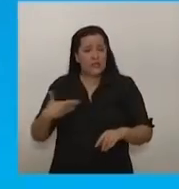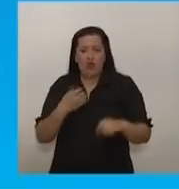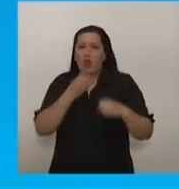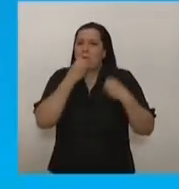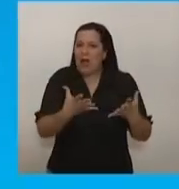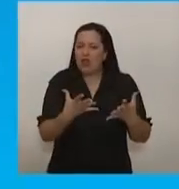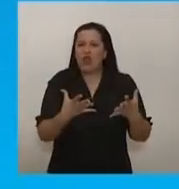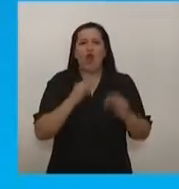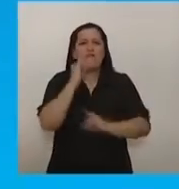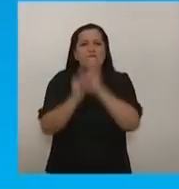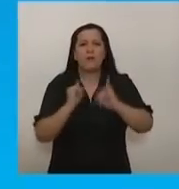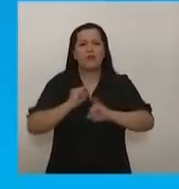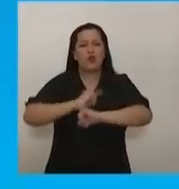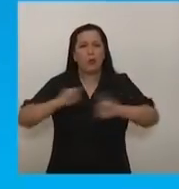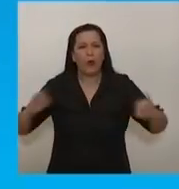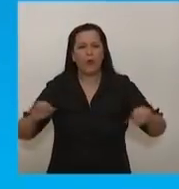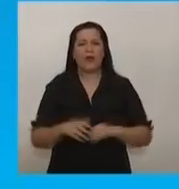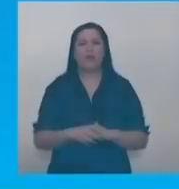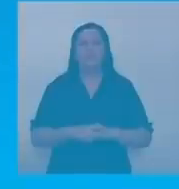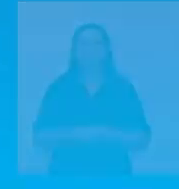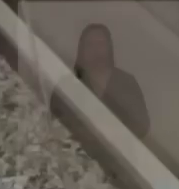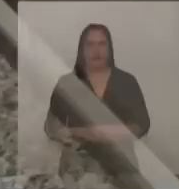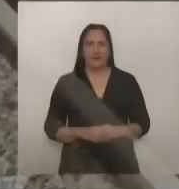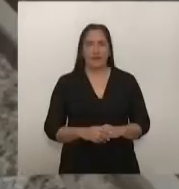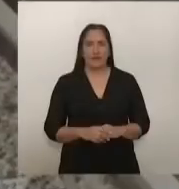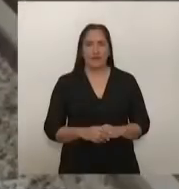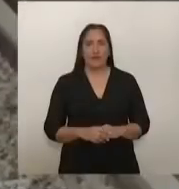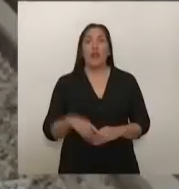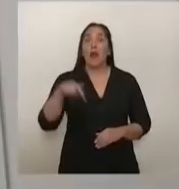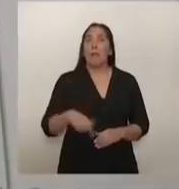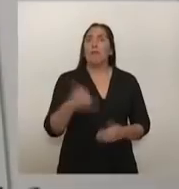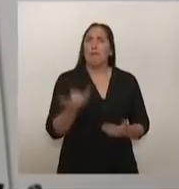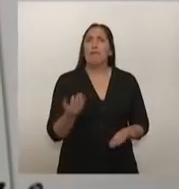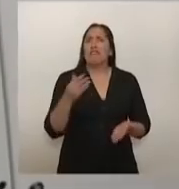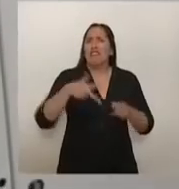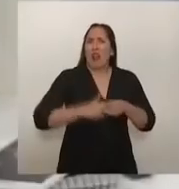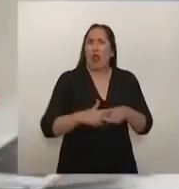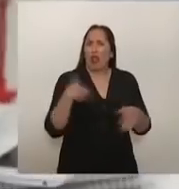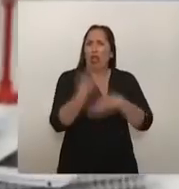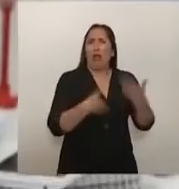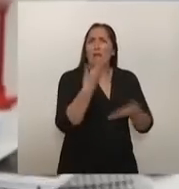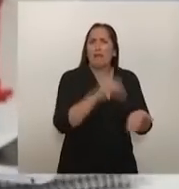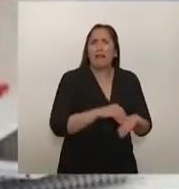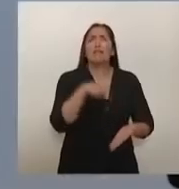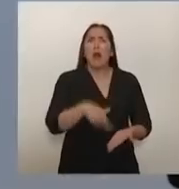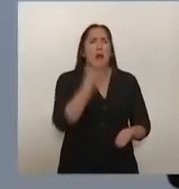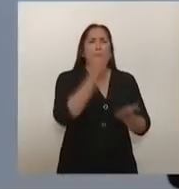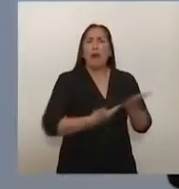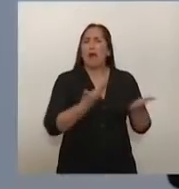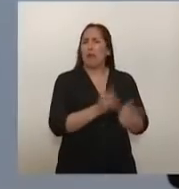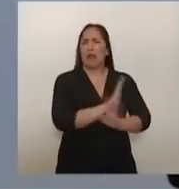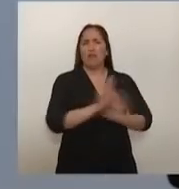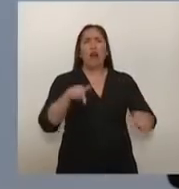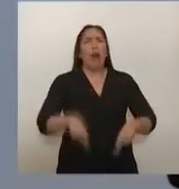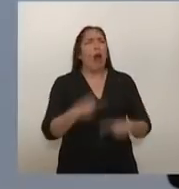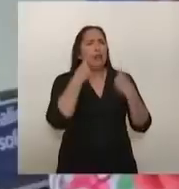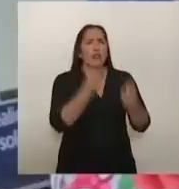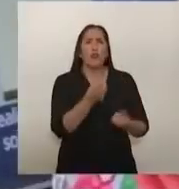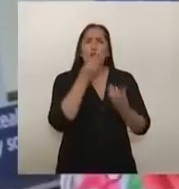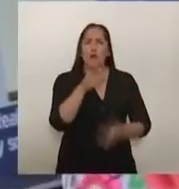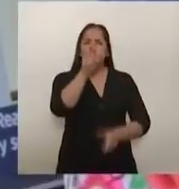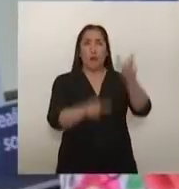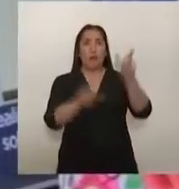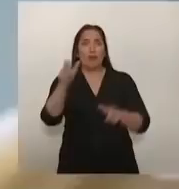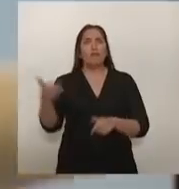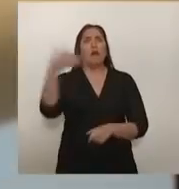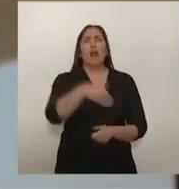con información pública y estadísticas confiables, con más tecnología y ejecución, ya no hay más papel. que atiende mejor a los ciudadanos, como en